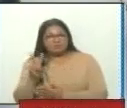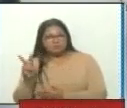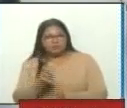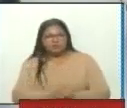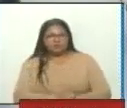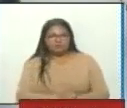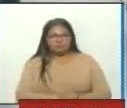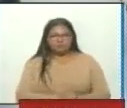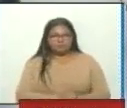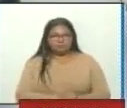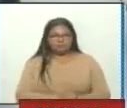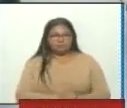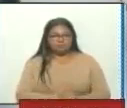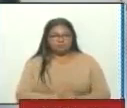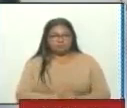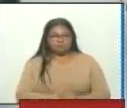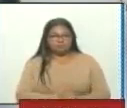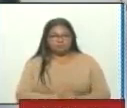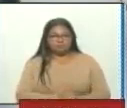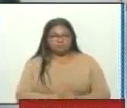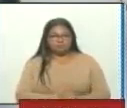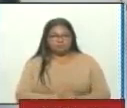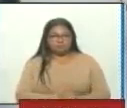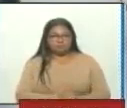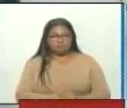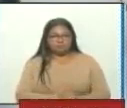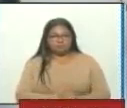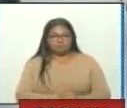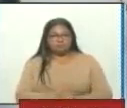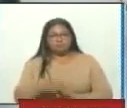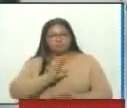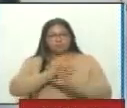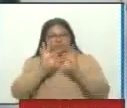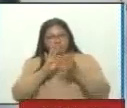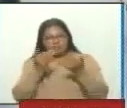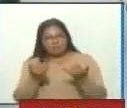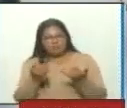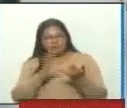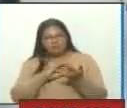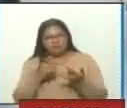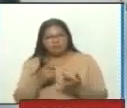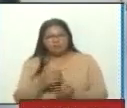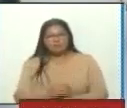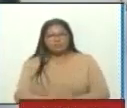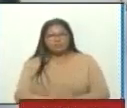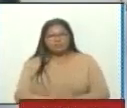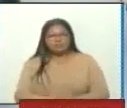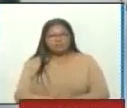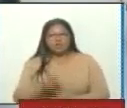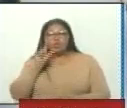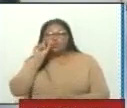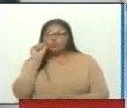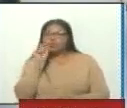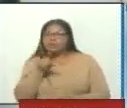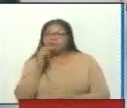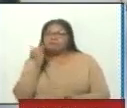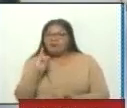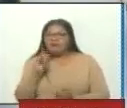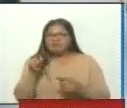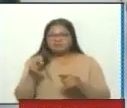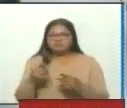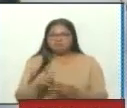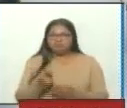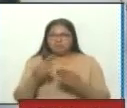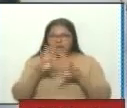ícono. Siempre ha tenido un papel preponderante porque es la inmediatez. Está bien, porque decía, pero está el Twitter. Sí, está bien, está el Twitter, pero el Twitter está